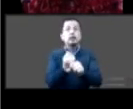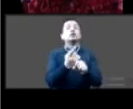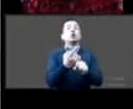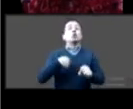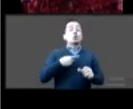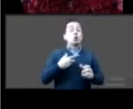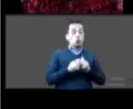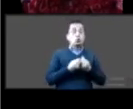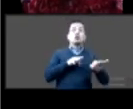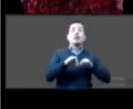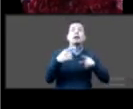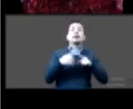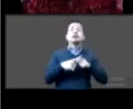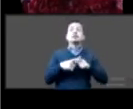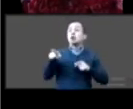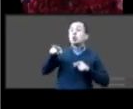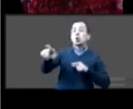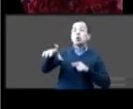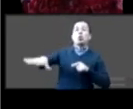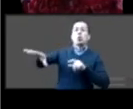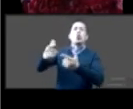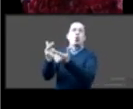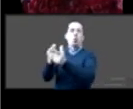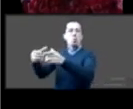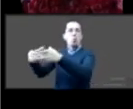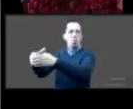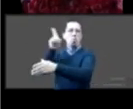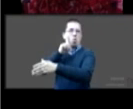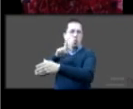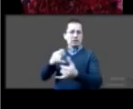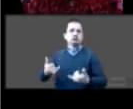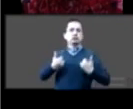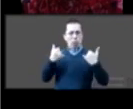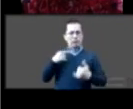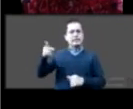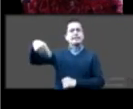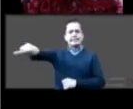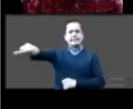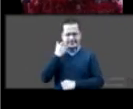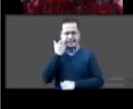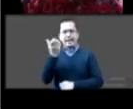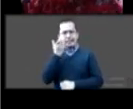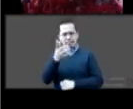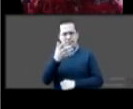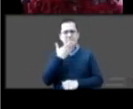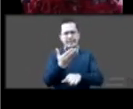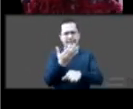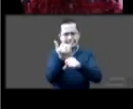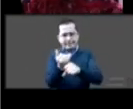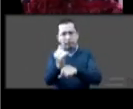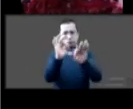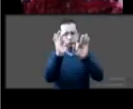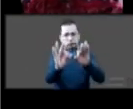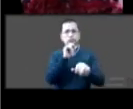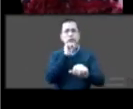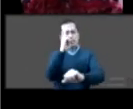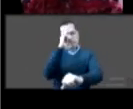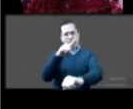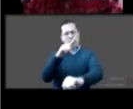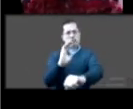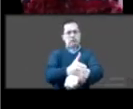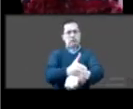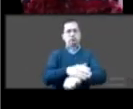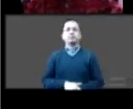de jóvenes que están interesadas en que esto tenga un castigo. La siguiente, algunos datos de